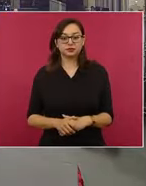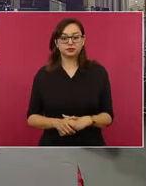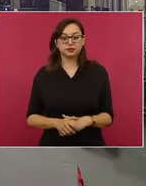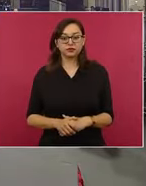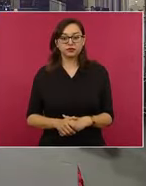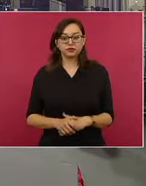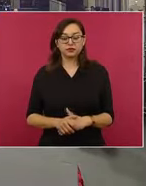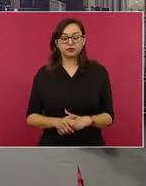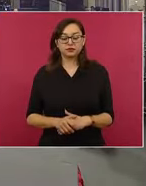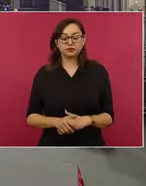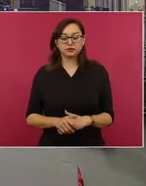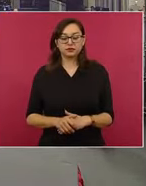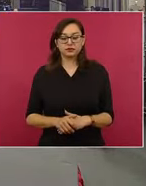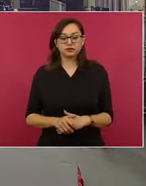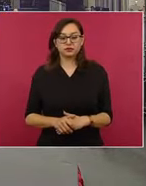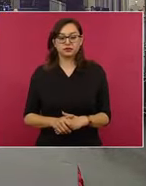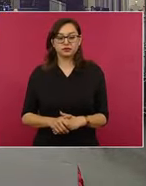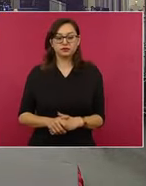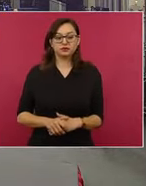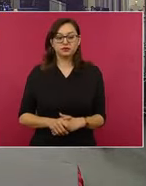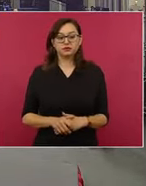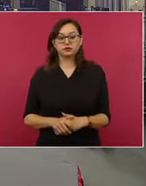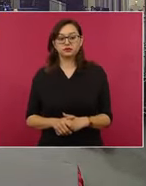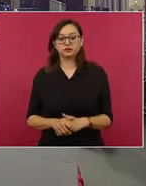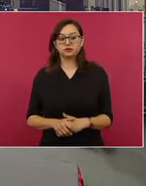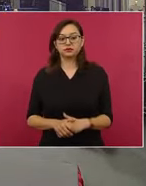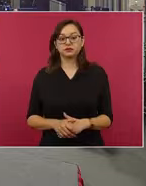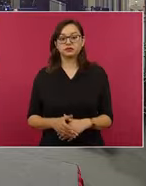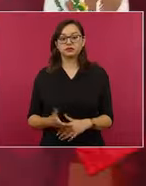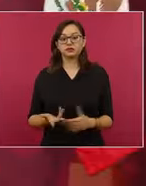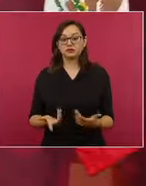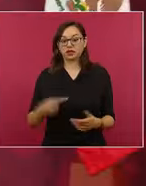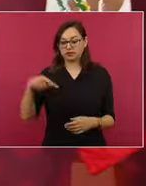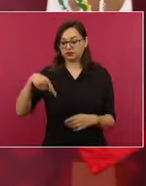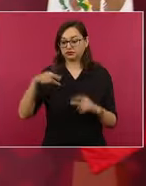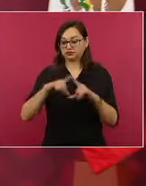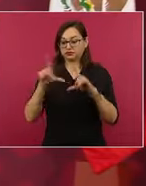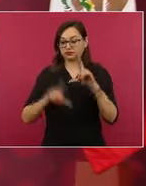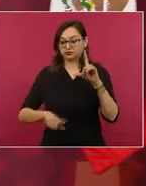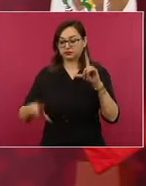El que promueve la invasión en México en